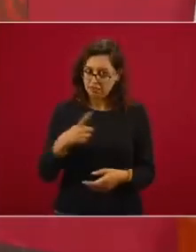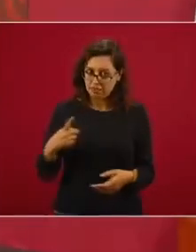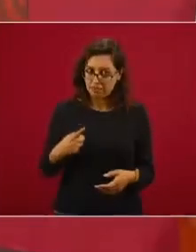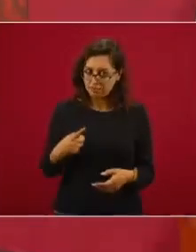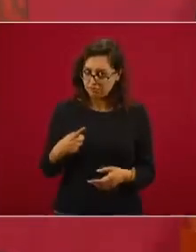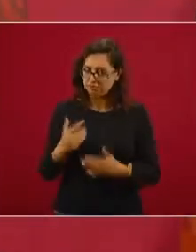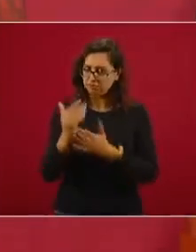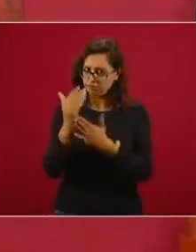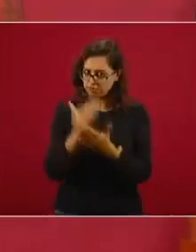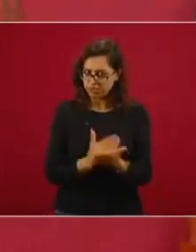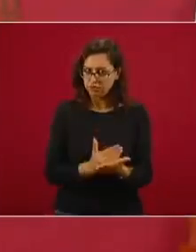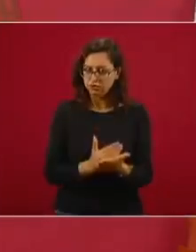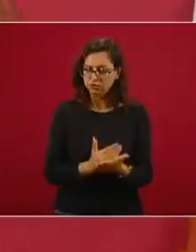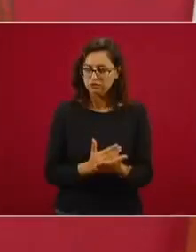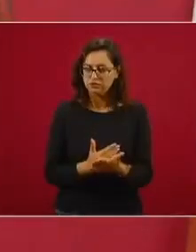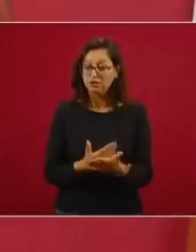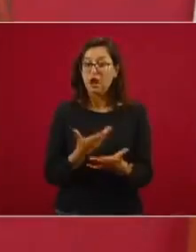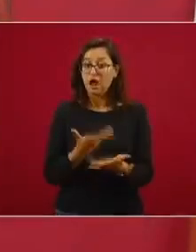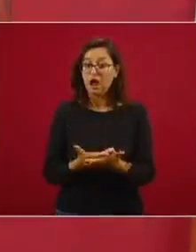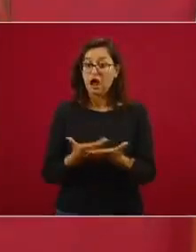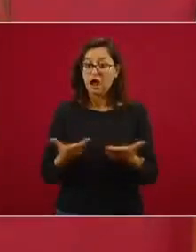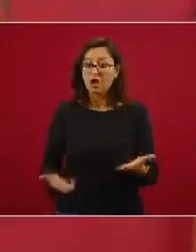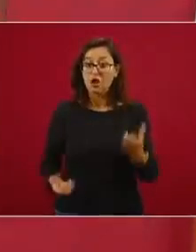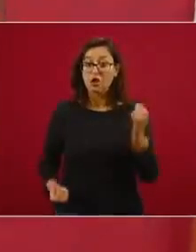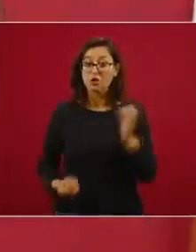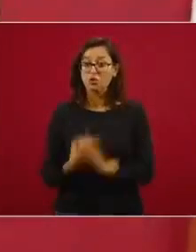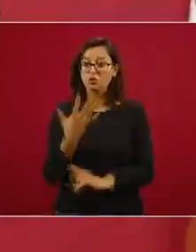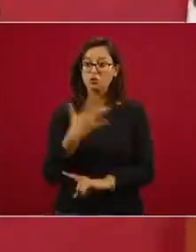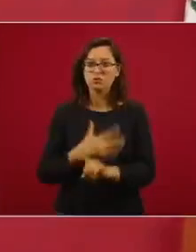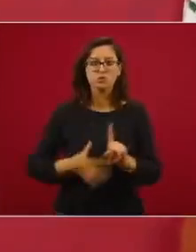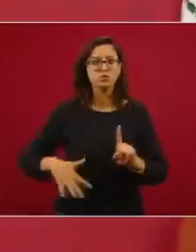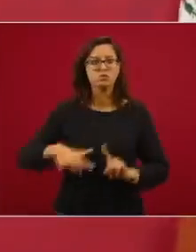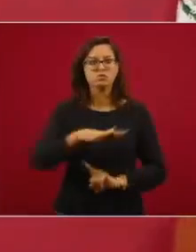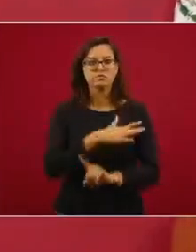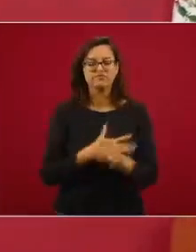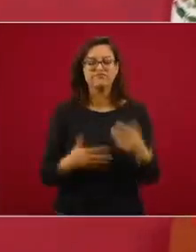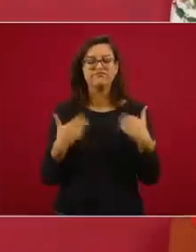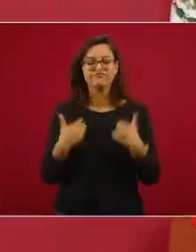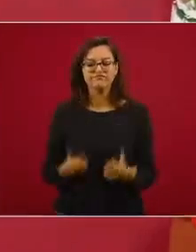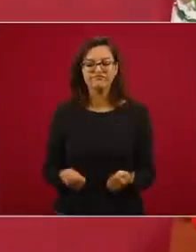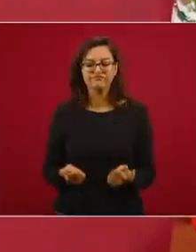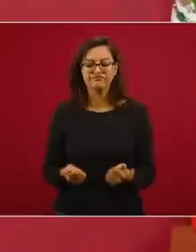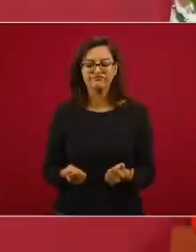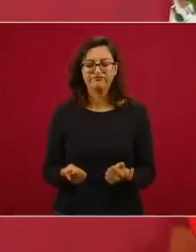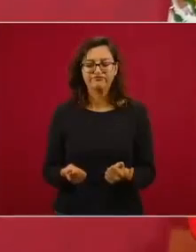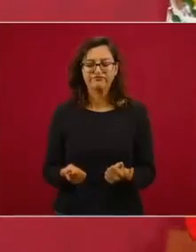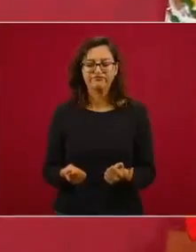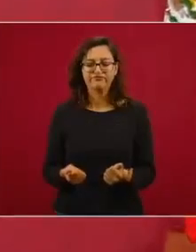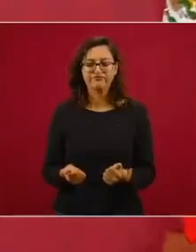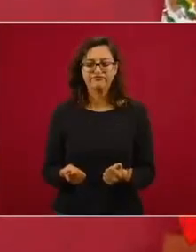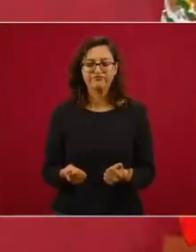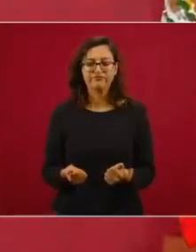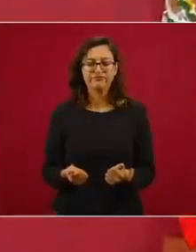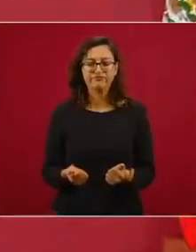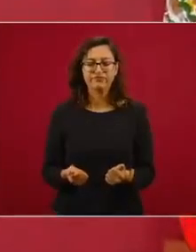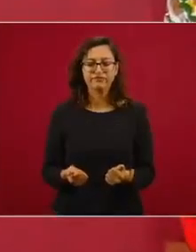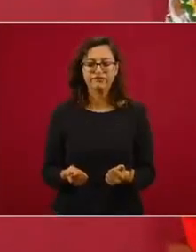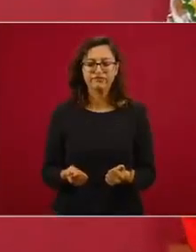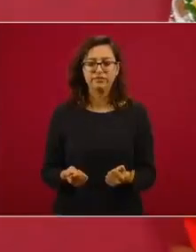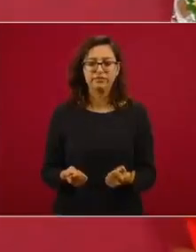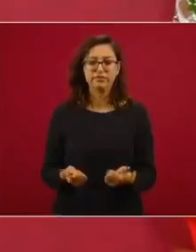ubicarnos en la nueva realidad. Ni siquiera en épocas